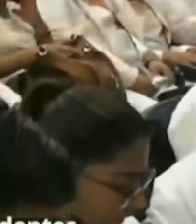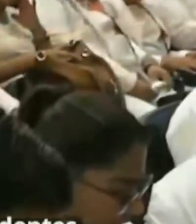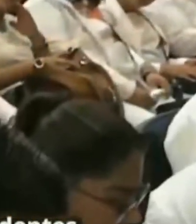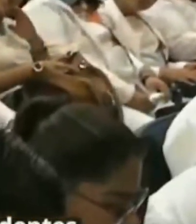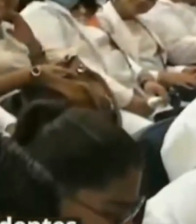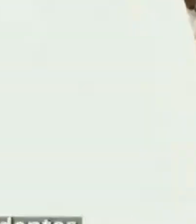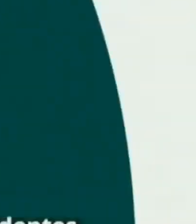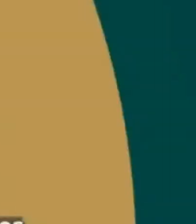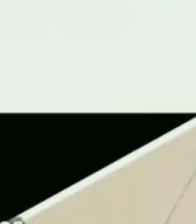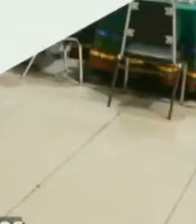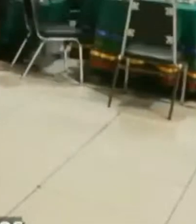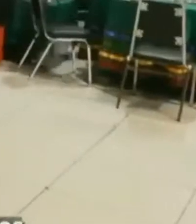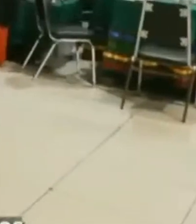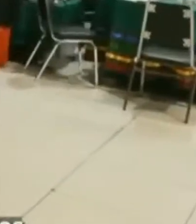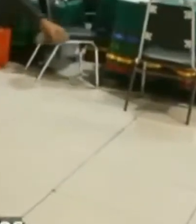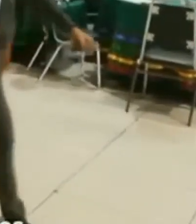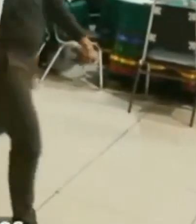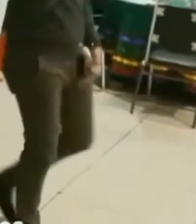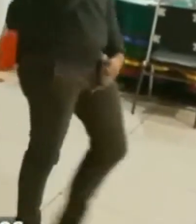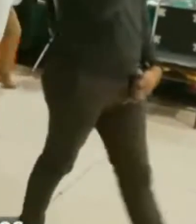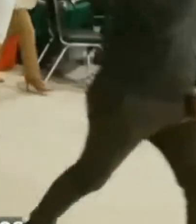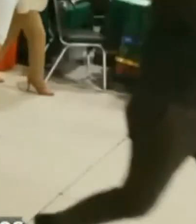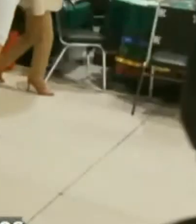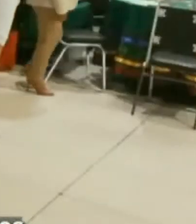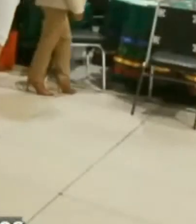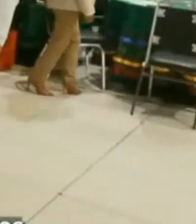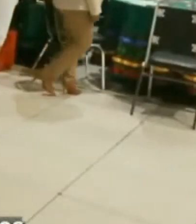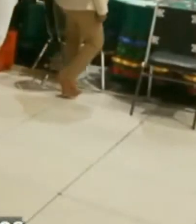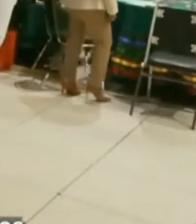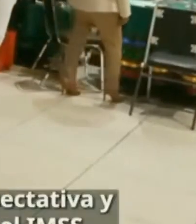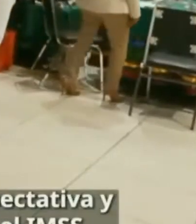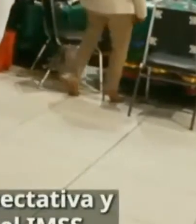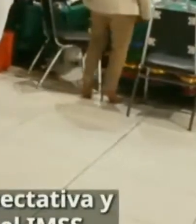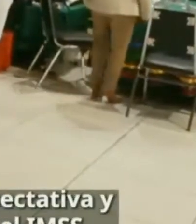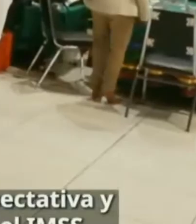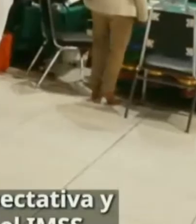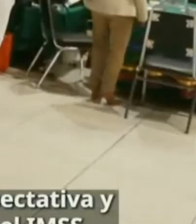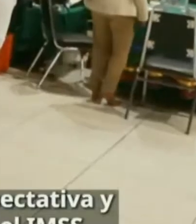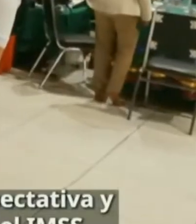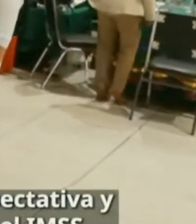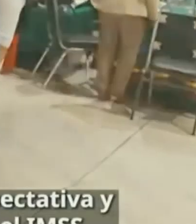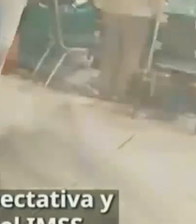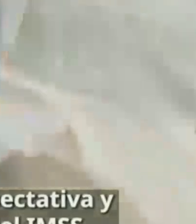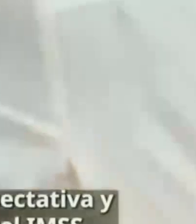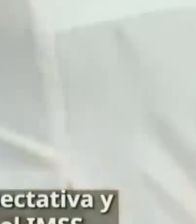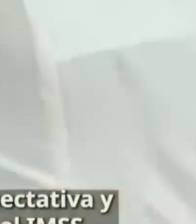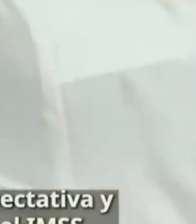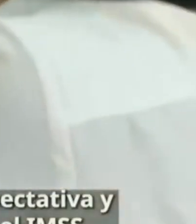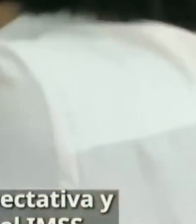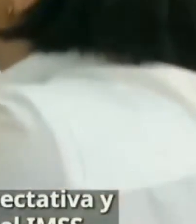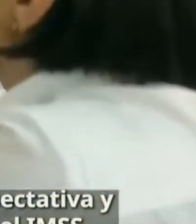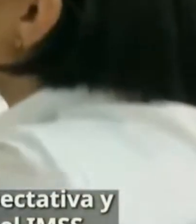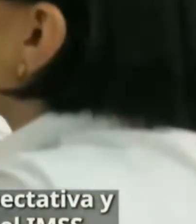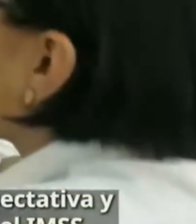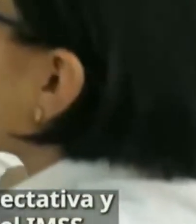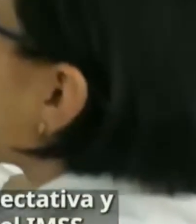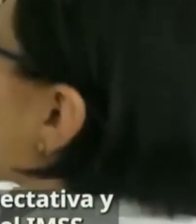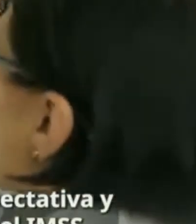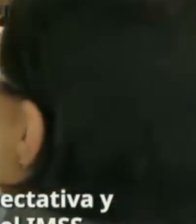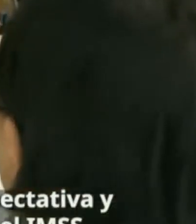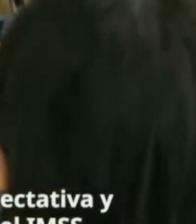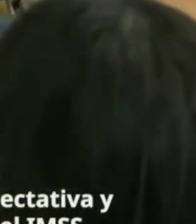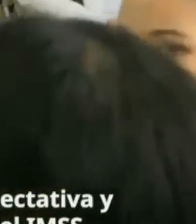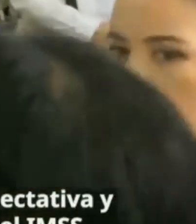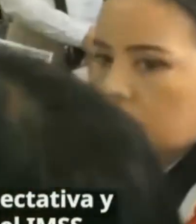médicas y médicos residentes. Como cada año, miles de médicas y médicos participan del evento de reclutamiento con la expectativa